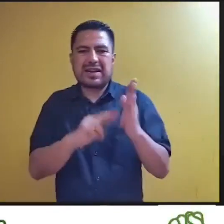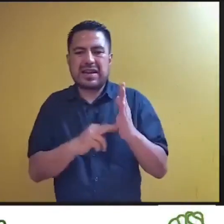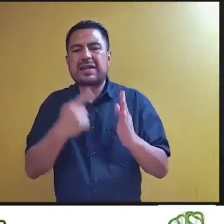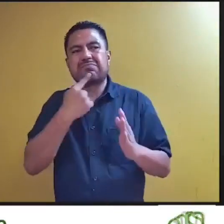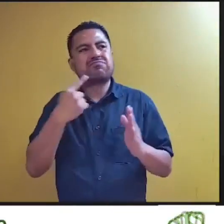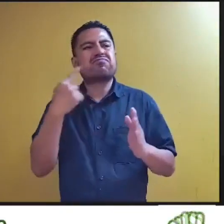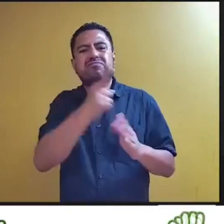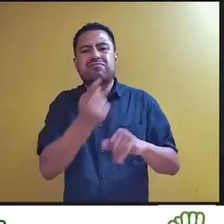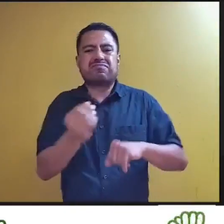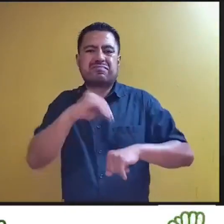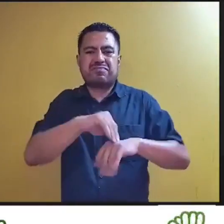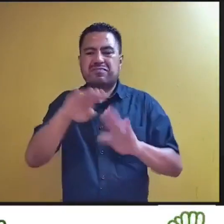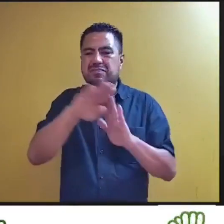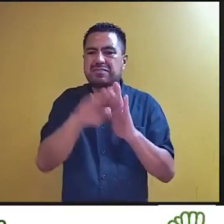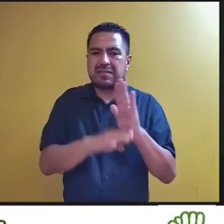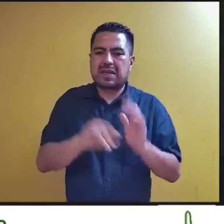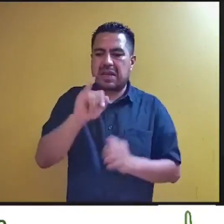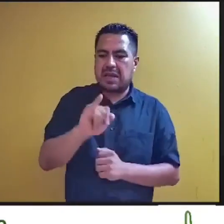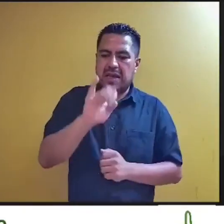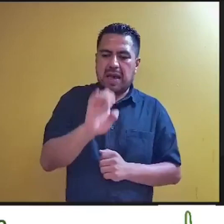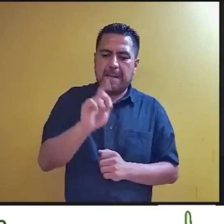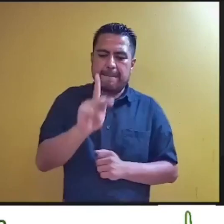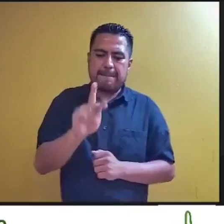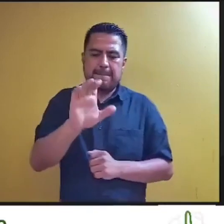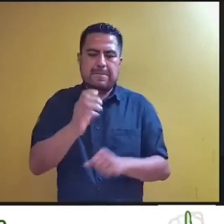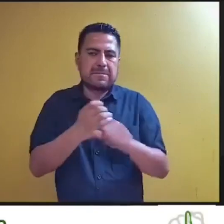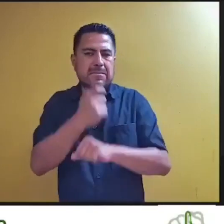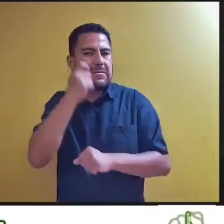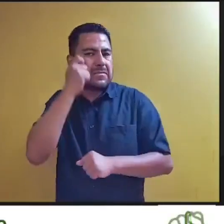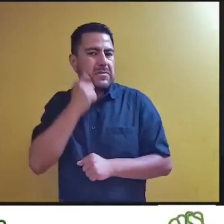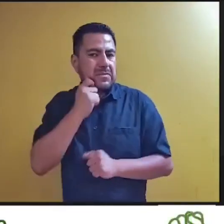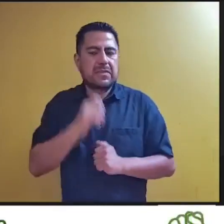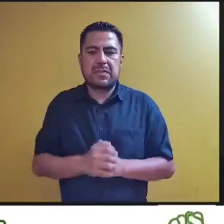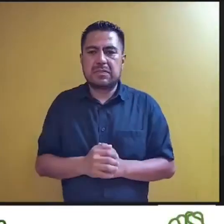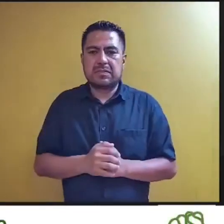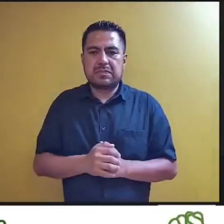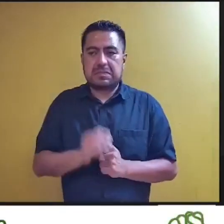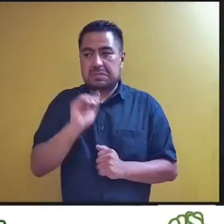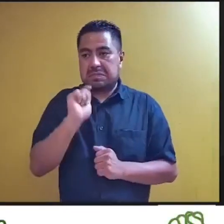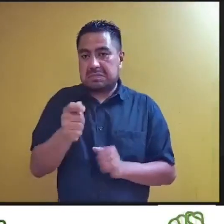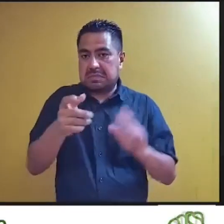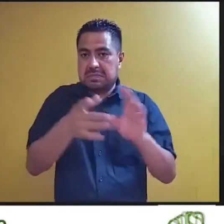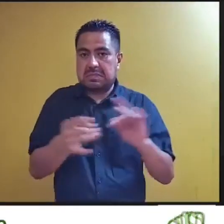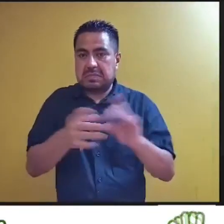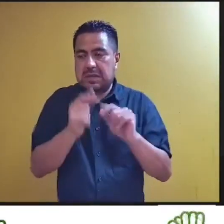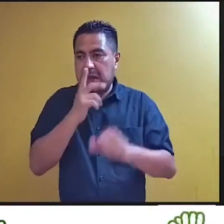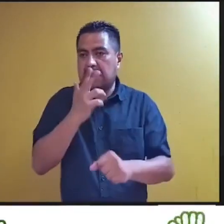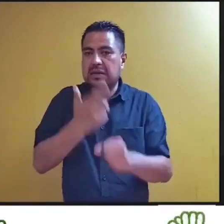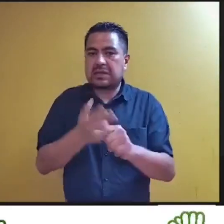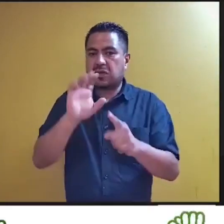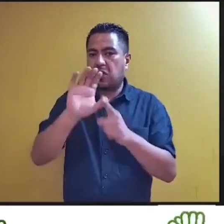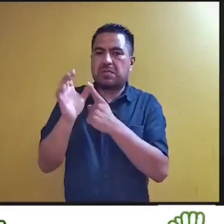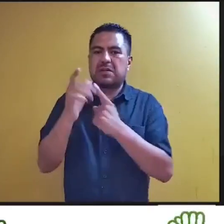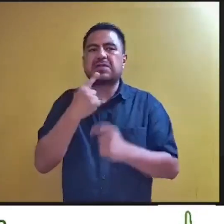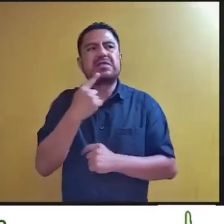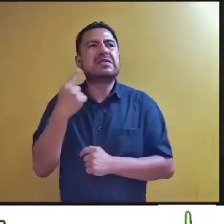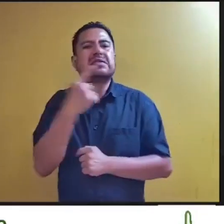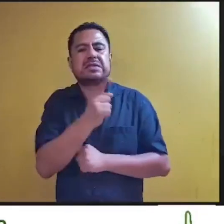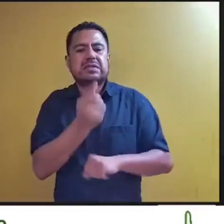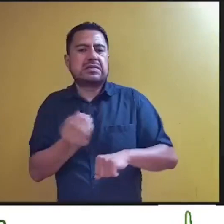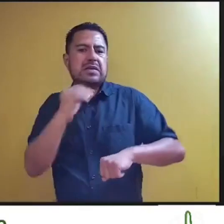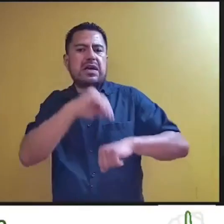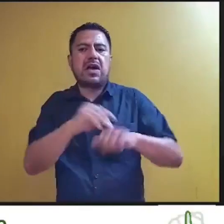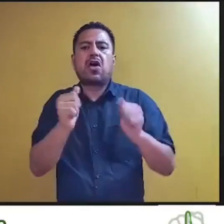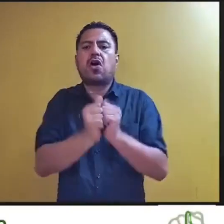y Denuncias del Instituto Electoral y de Participación Ciudadana del Estado de Guerrero, disponen que la facultad de la Comisión de Quejas y Denuncias se constriñe